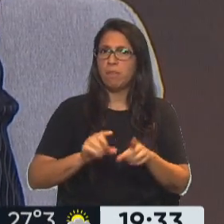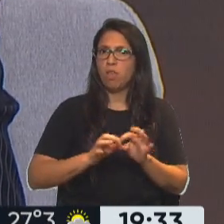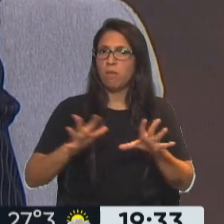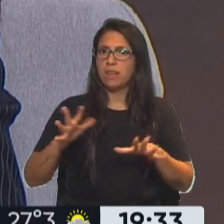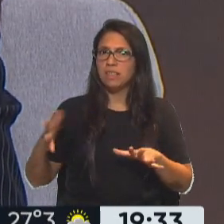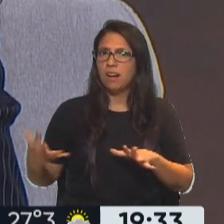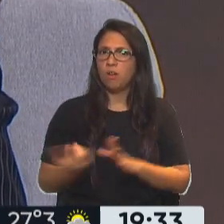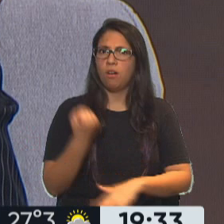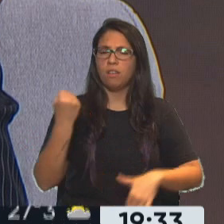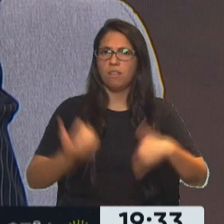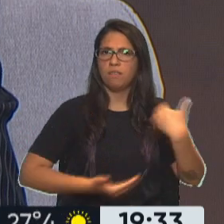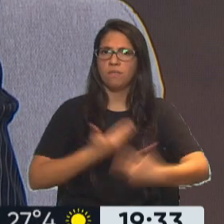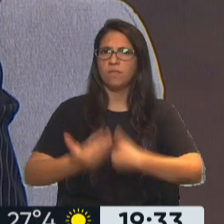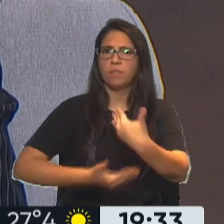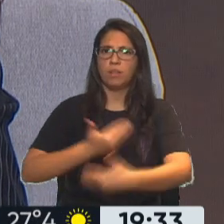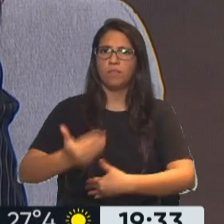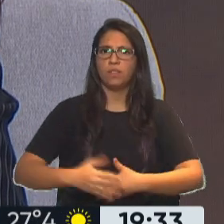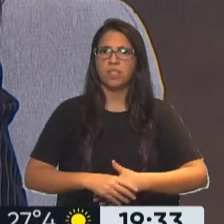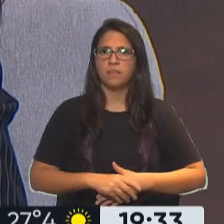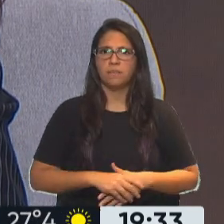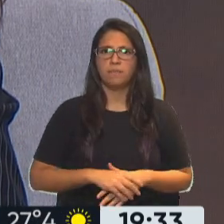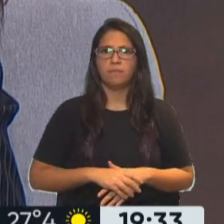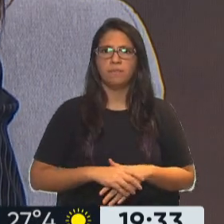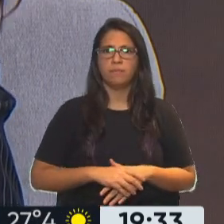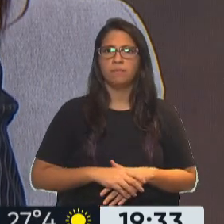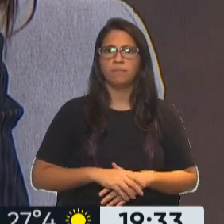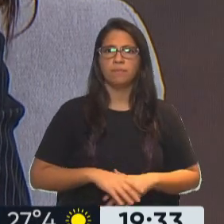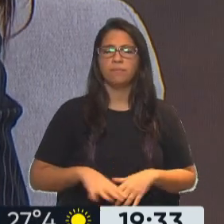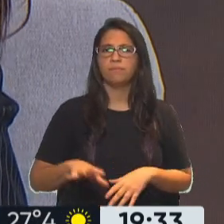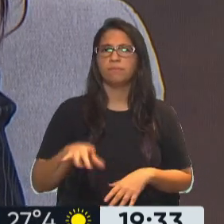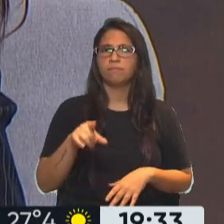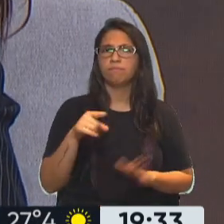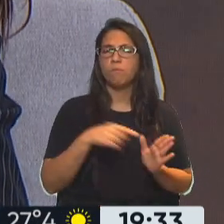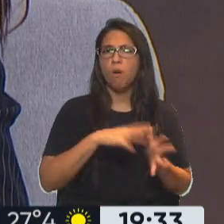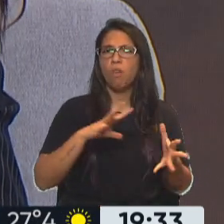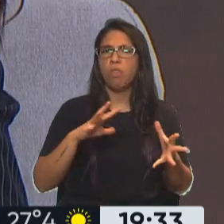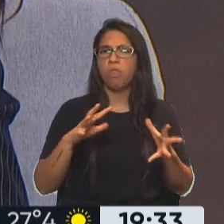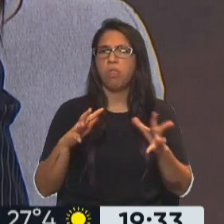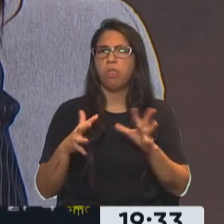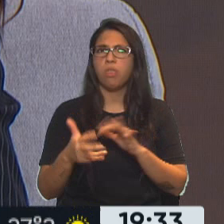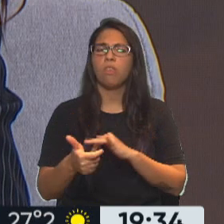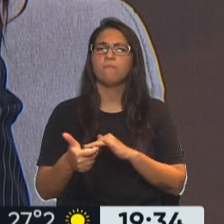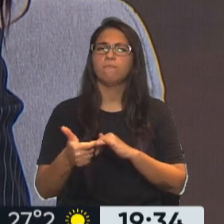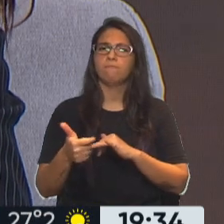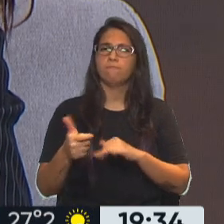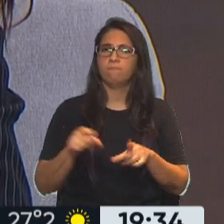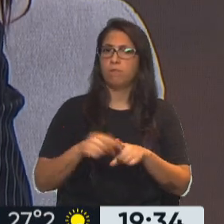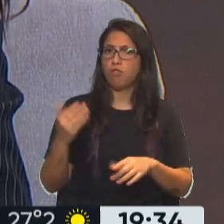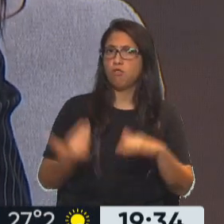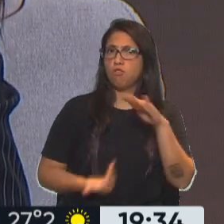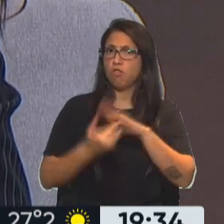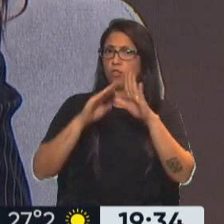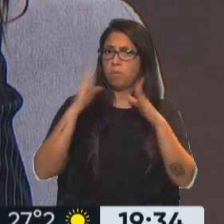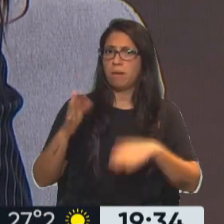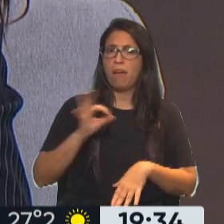un proceso, digamos, desde mi punto de vista, de degradación, con la excepción de la Corte Suprema del año 2013 en adelante